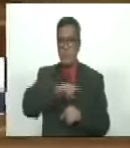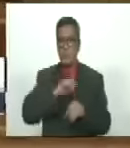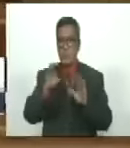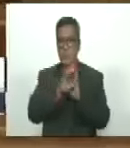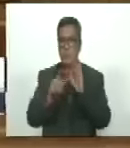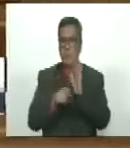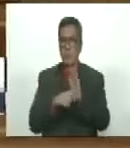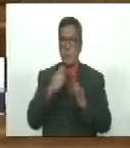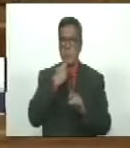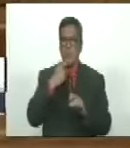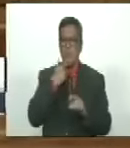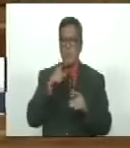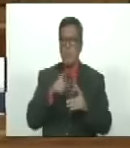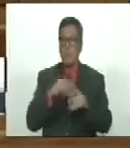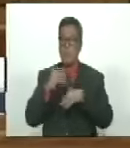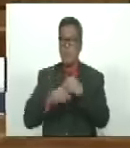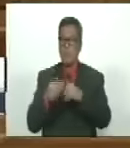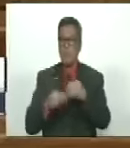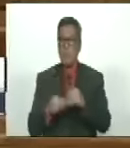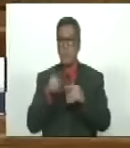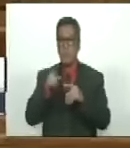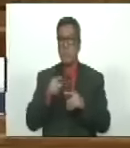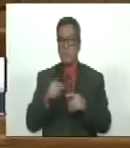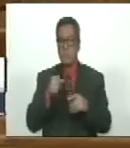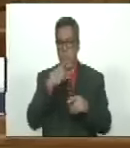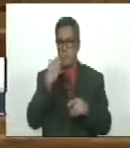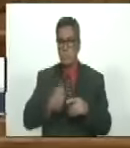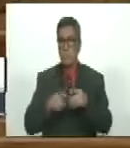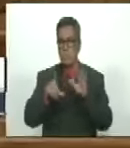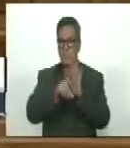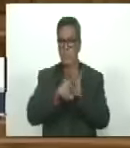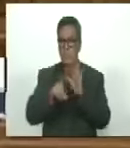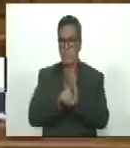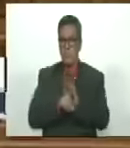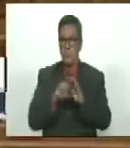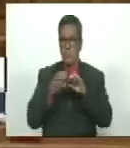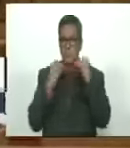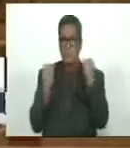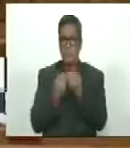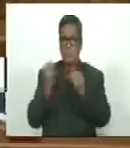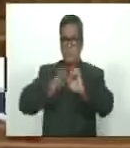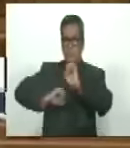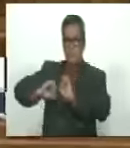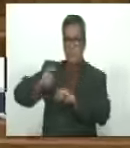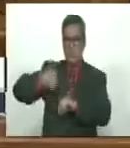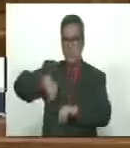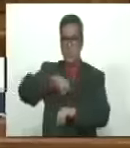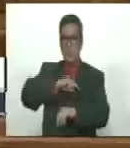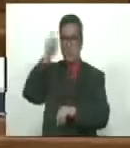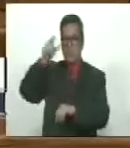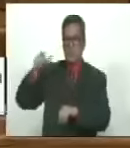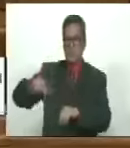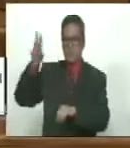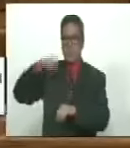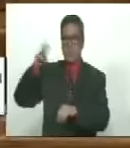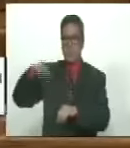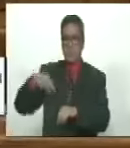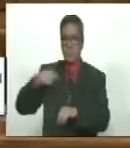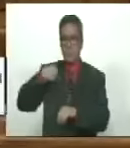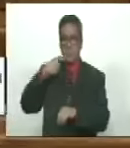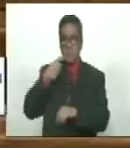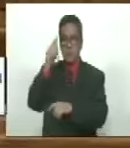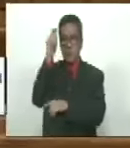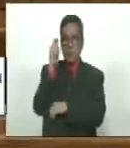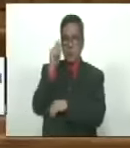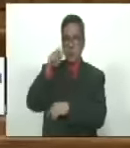constitución, hermosa constitución, haremos una extraordinaria ley orgánica para la defensa de la Guayana Esequiba. Voy a darle la palabra